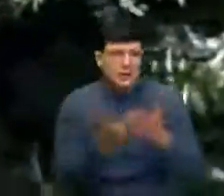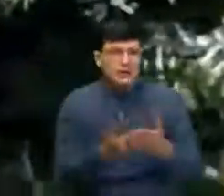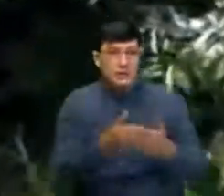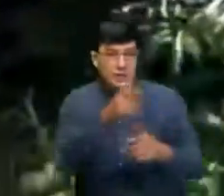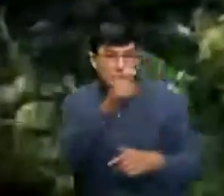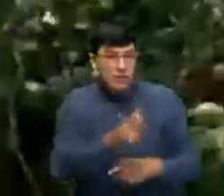situación